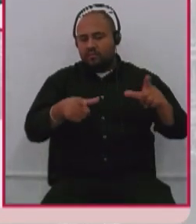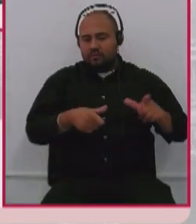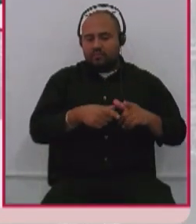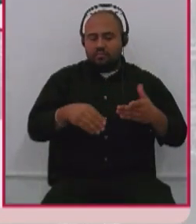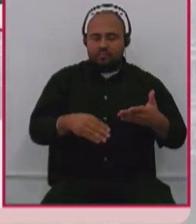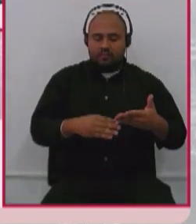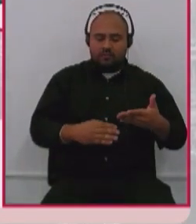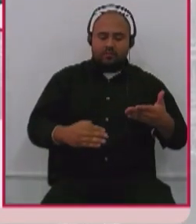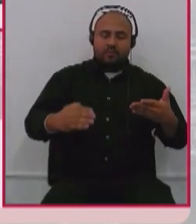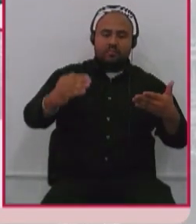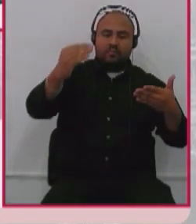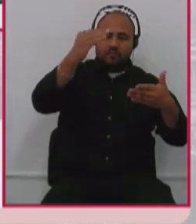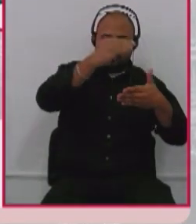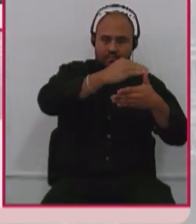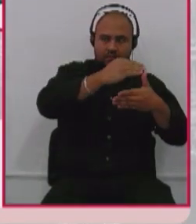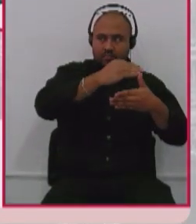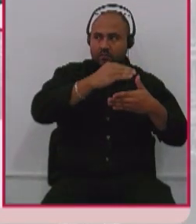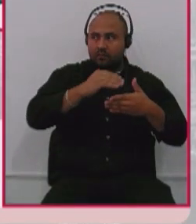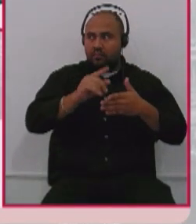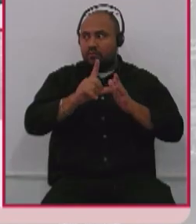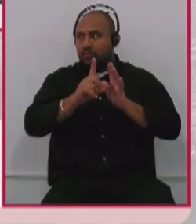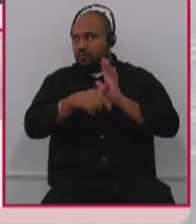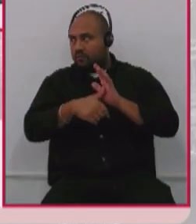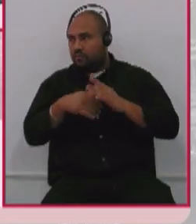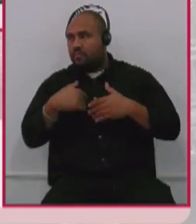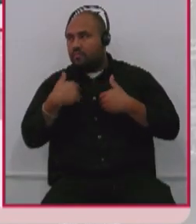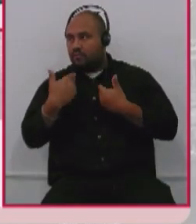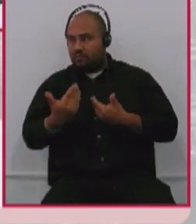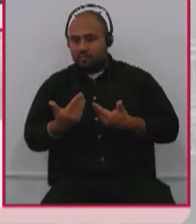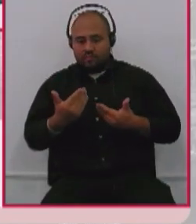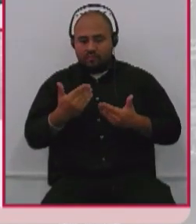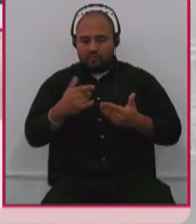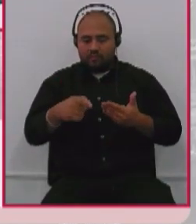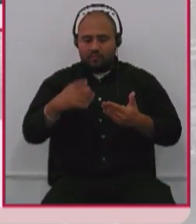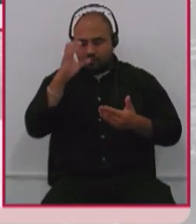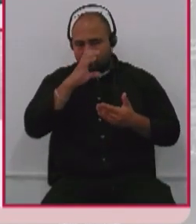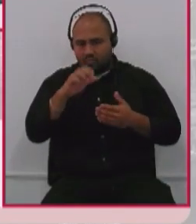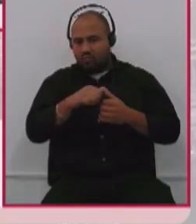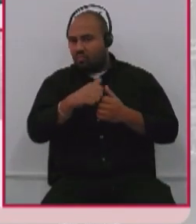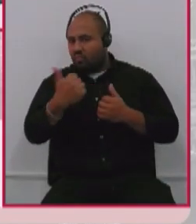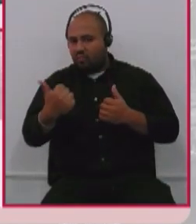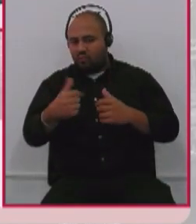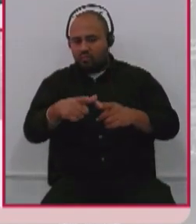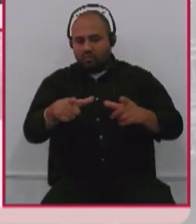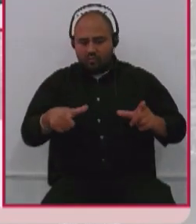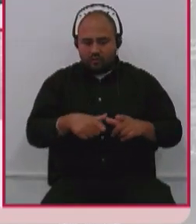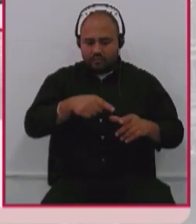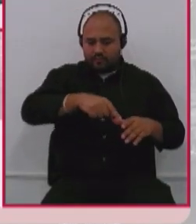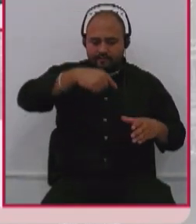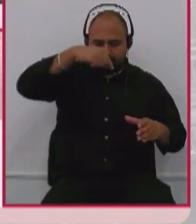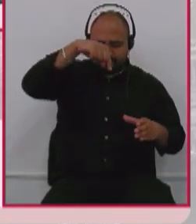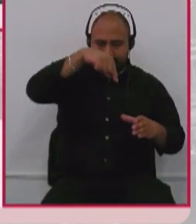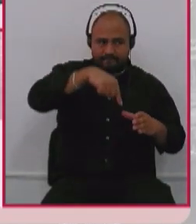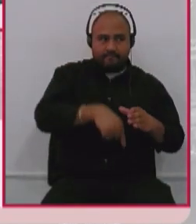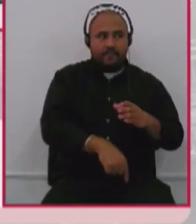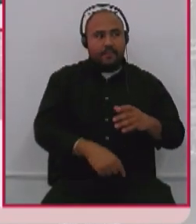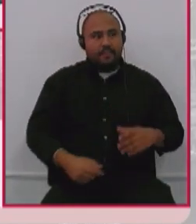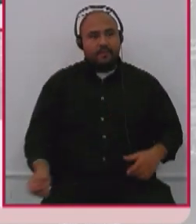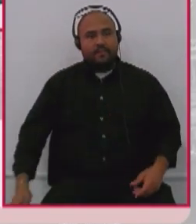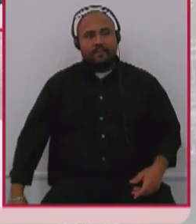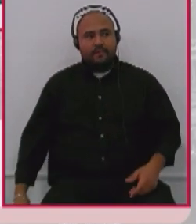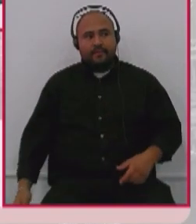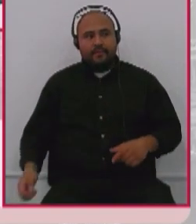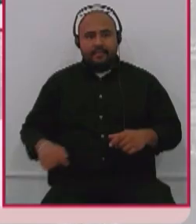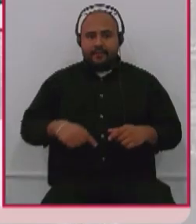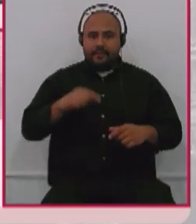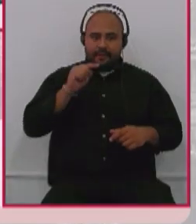zona superficial y luego nos movemos a otro pozo. La clave acá es